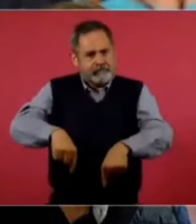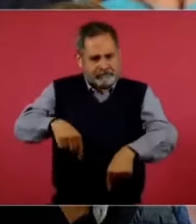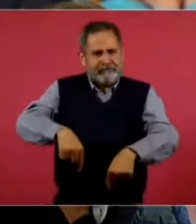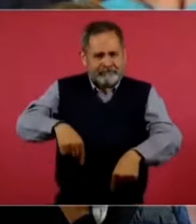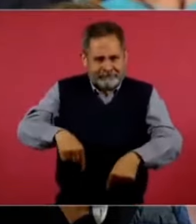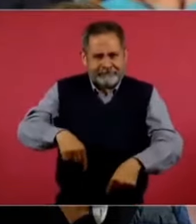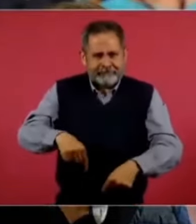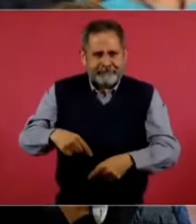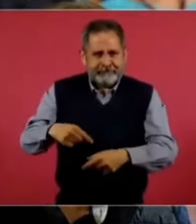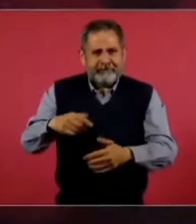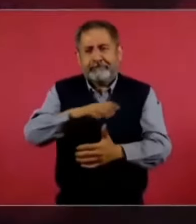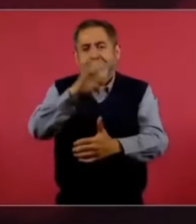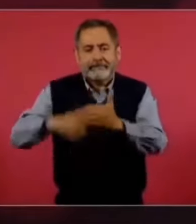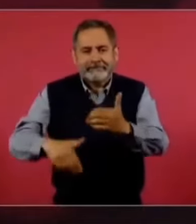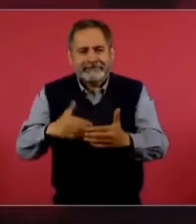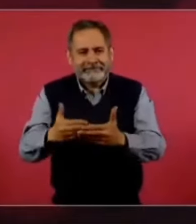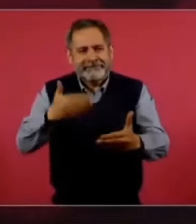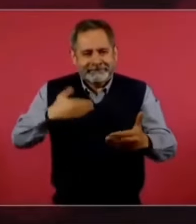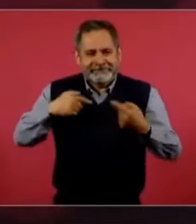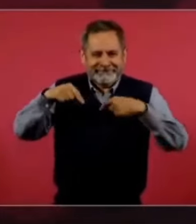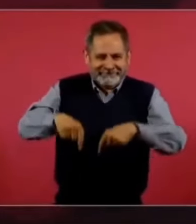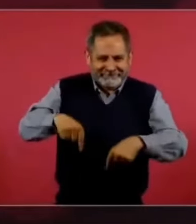Nacional.